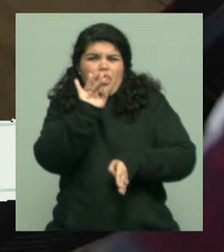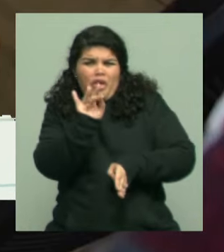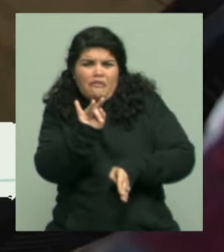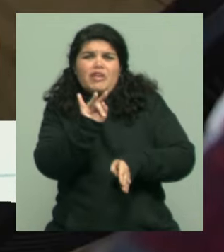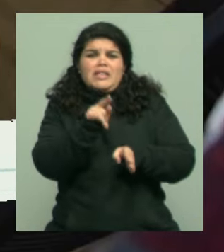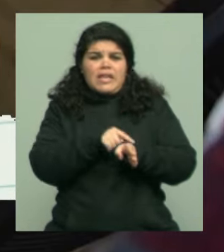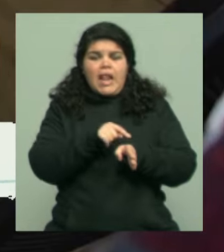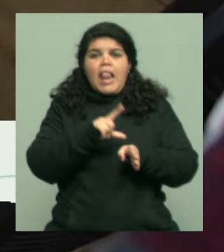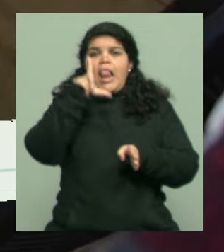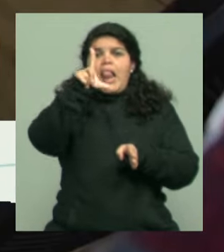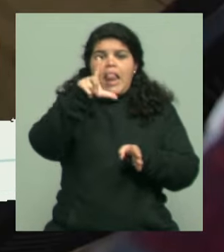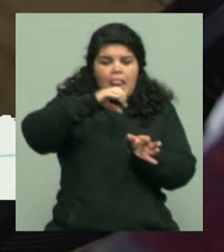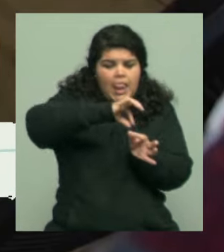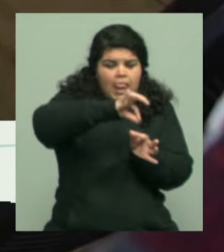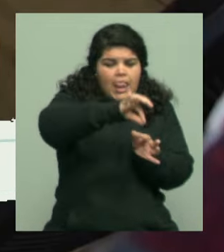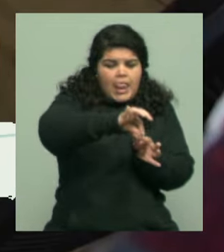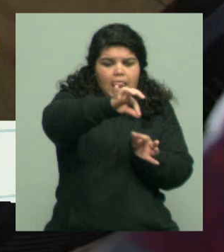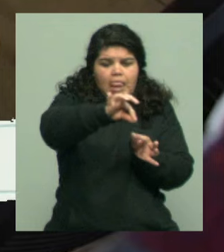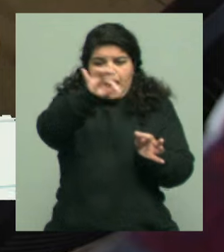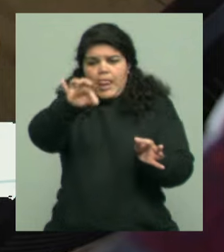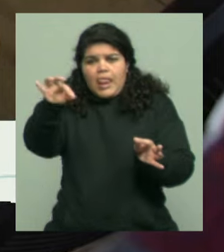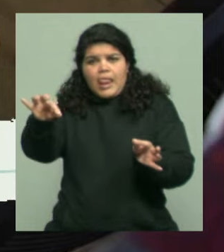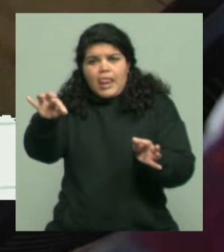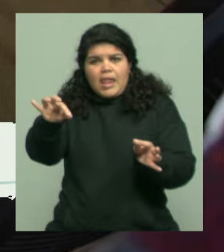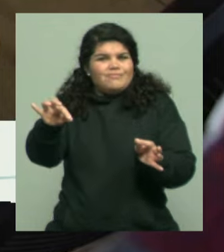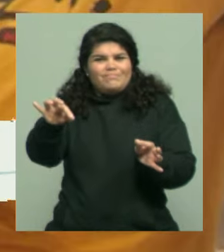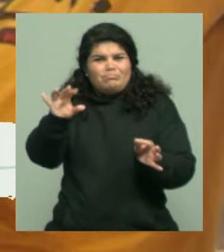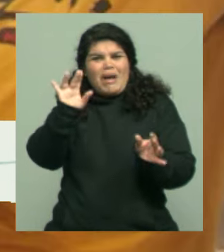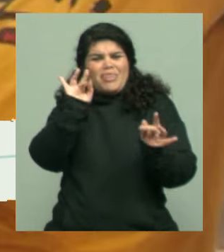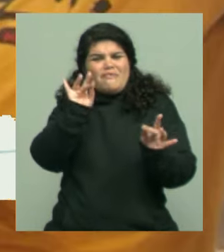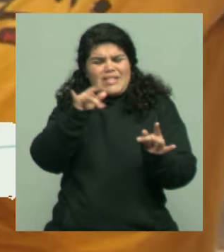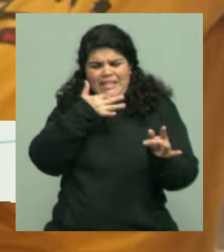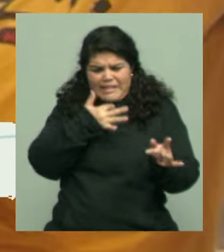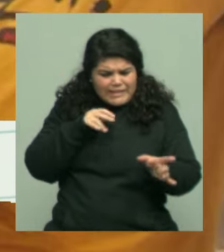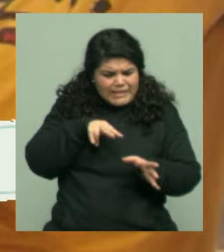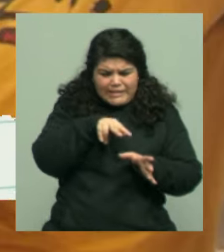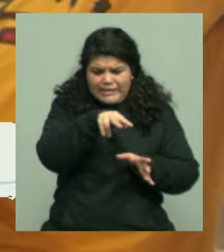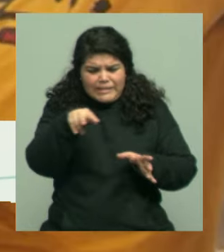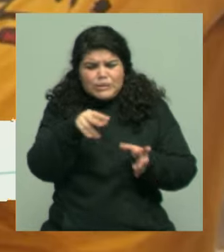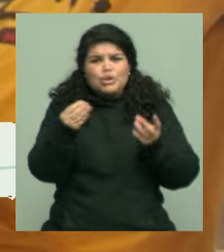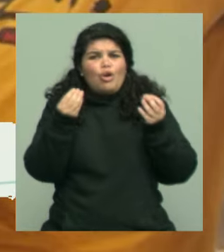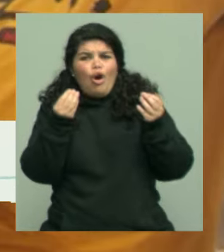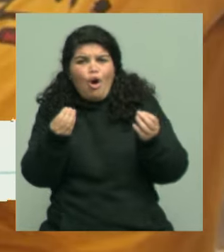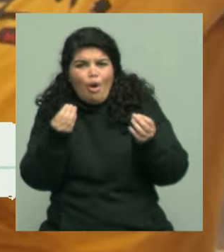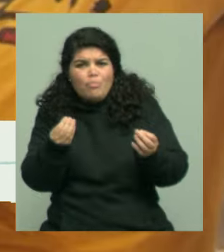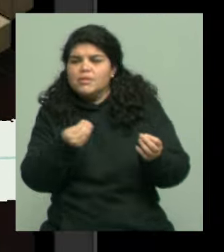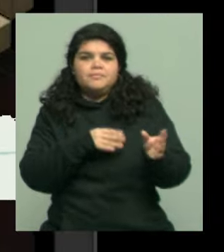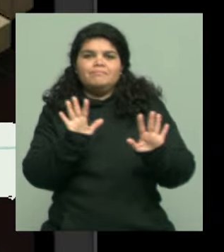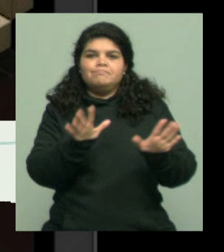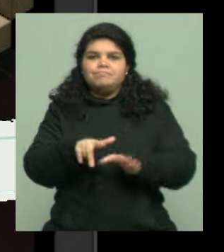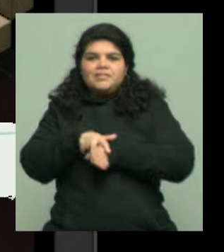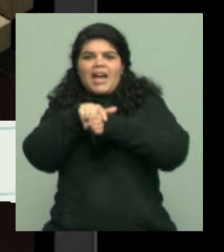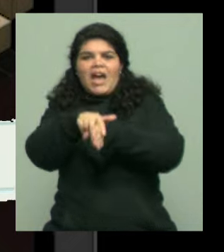una L ficticia y después no se puede ver fácil en el tablero, en este juego, en el Chacru, el caballo pasa a ser una